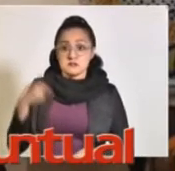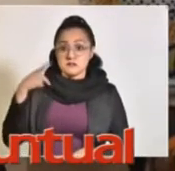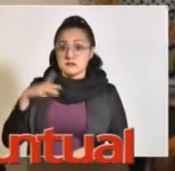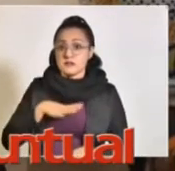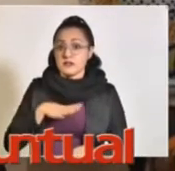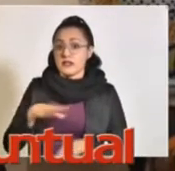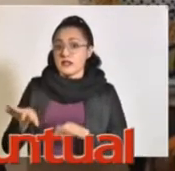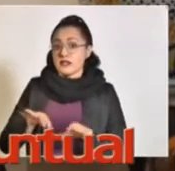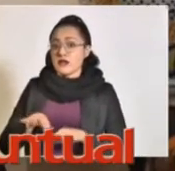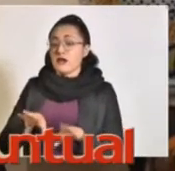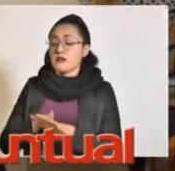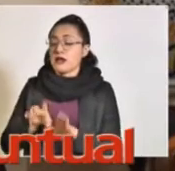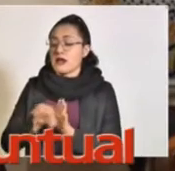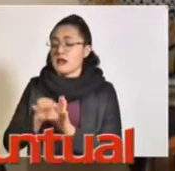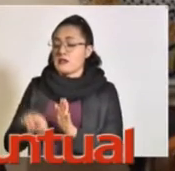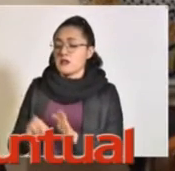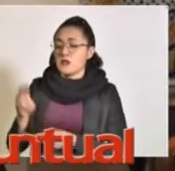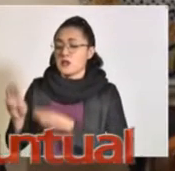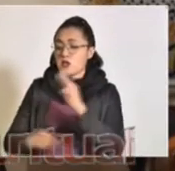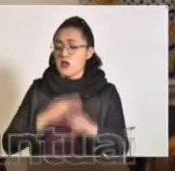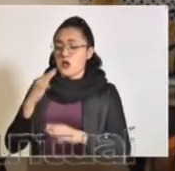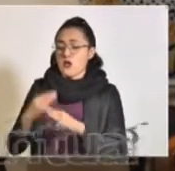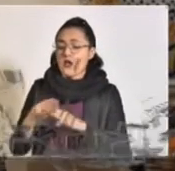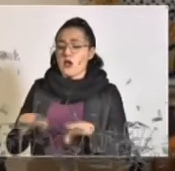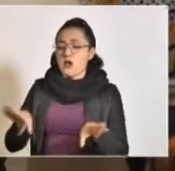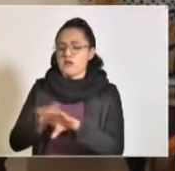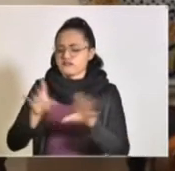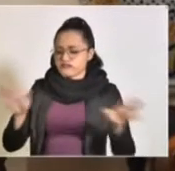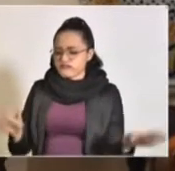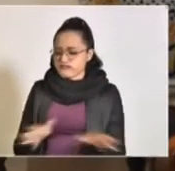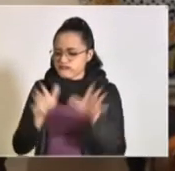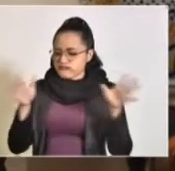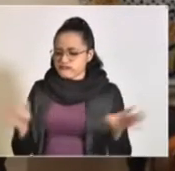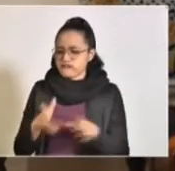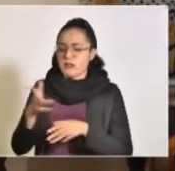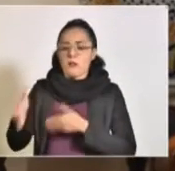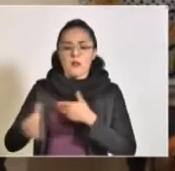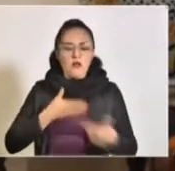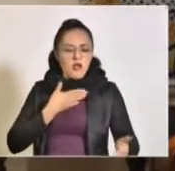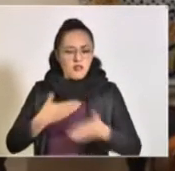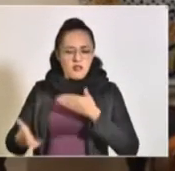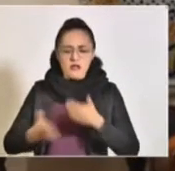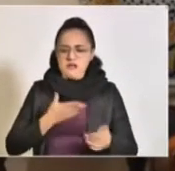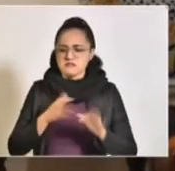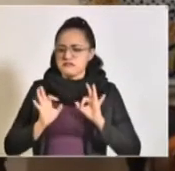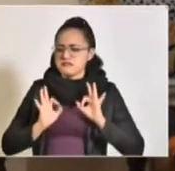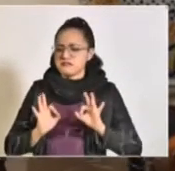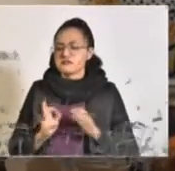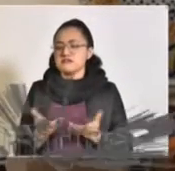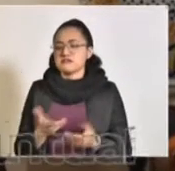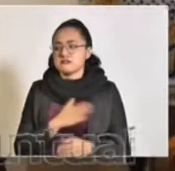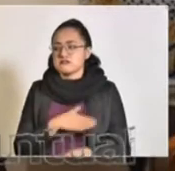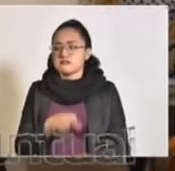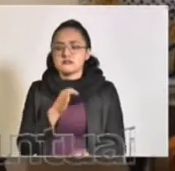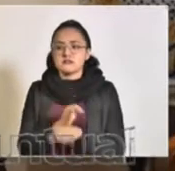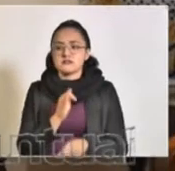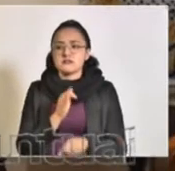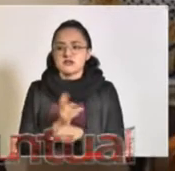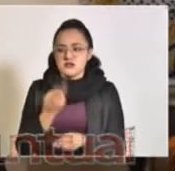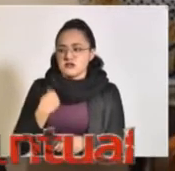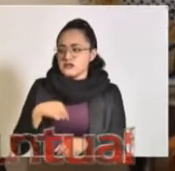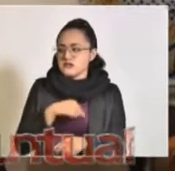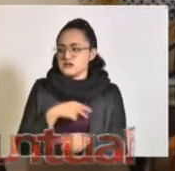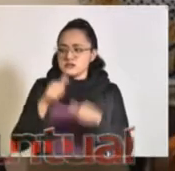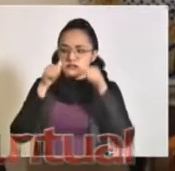trabajadores que son ejemplo mundial de productividad, de modernidad. Y bueno, nosotros